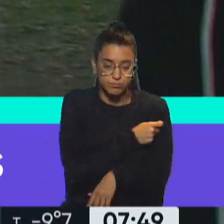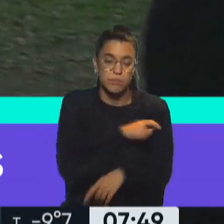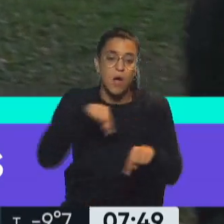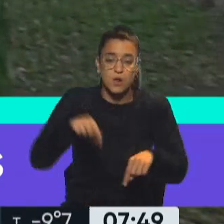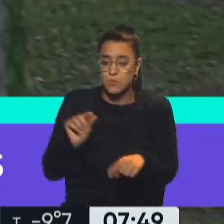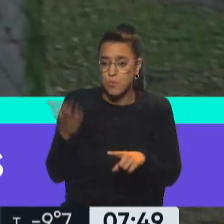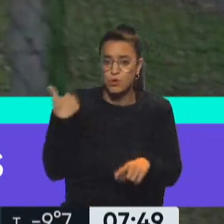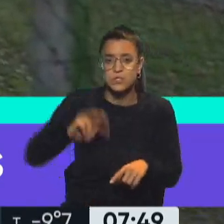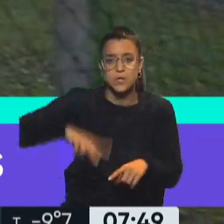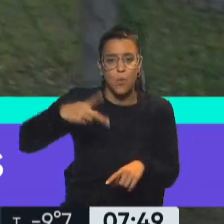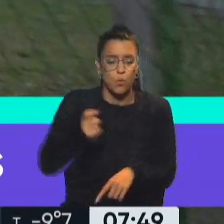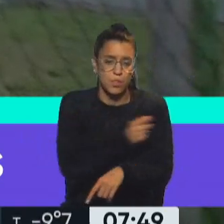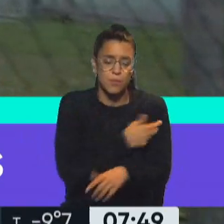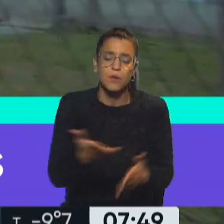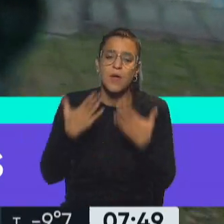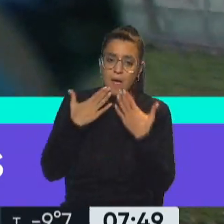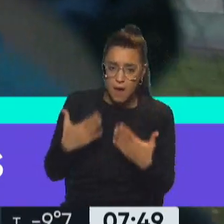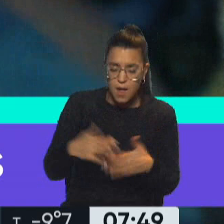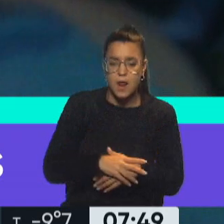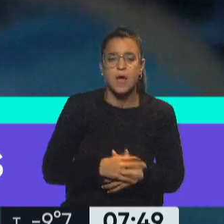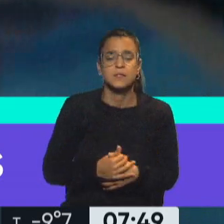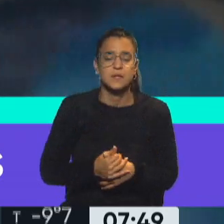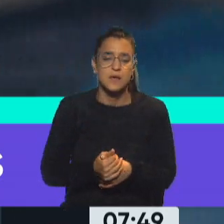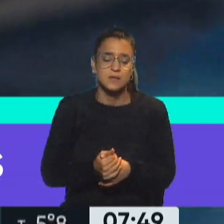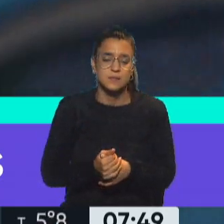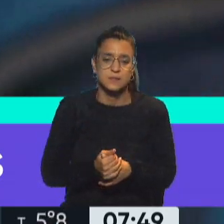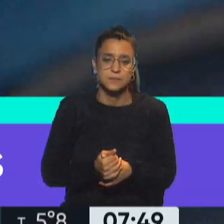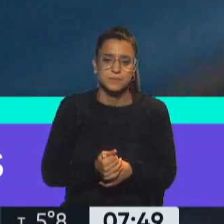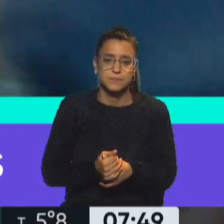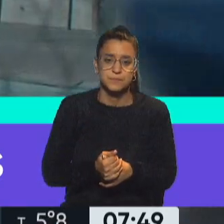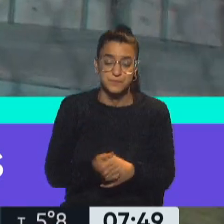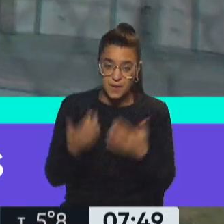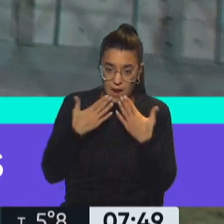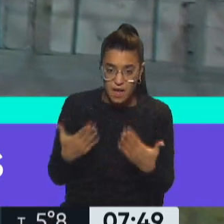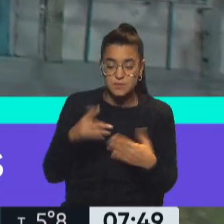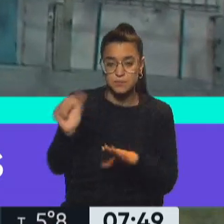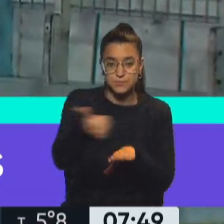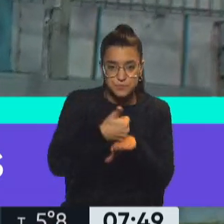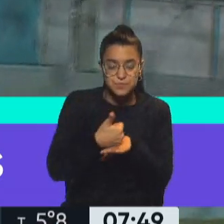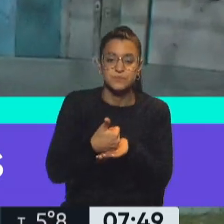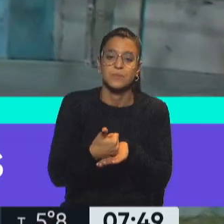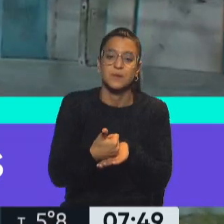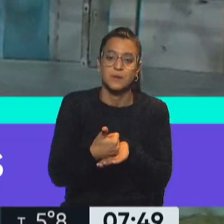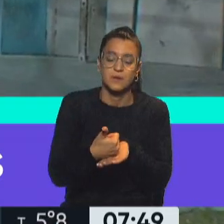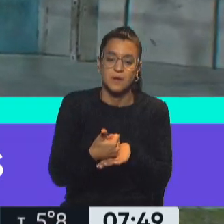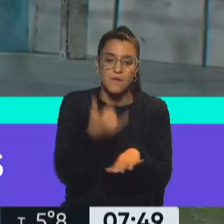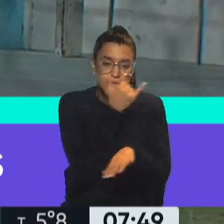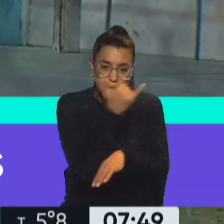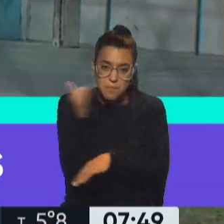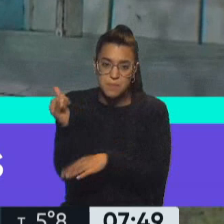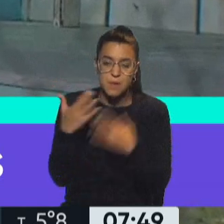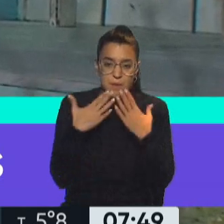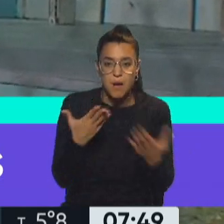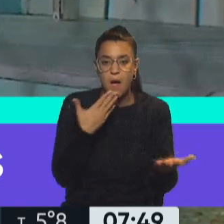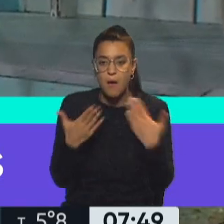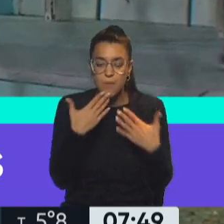hace poquito la segunda dosis. Bueno, le agradezco por su gentileza, por haber entrado aquí en la puerta, dejarnos filmar, hablar